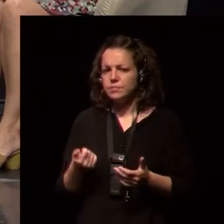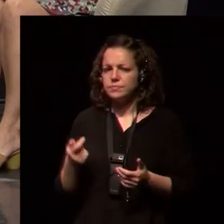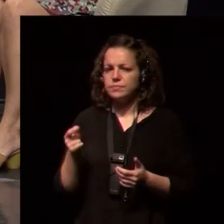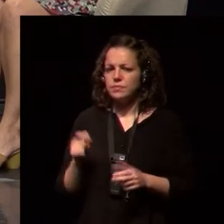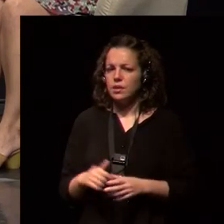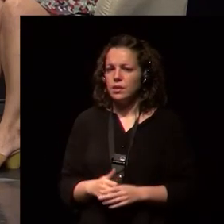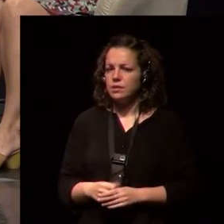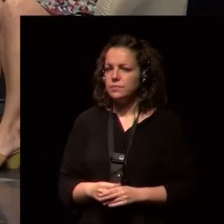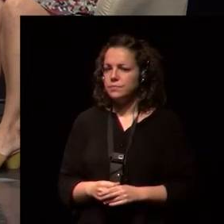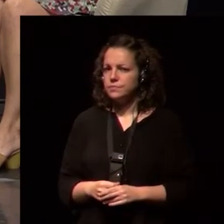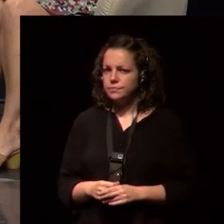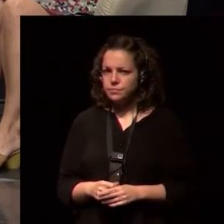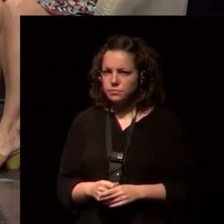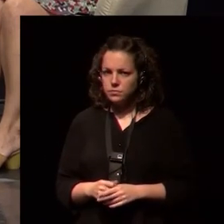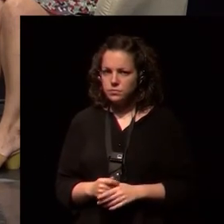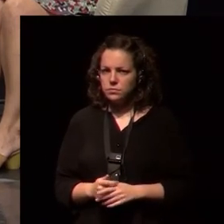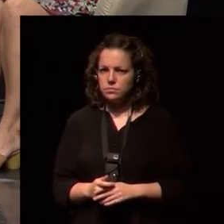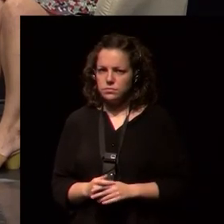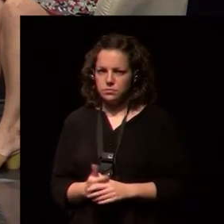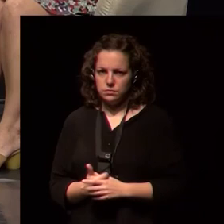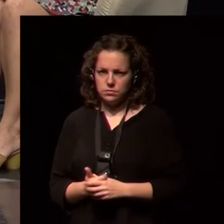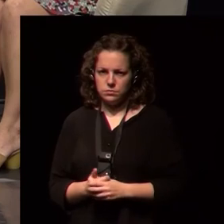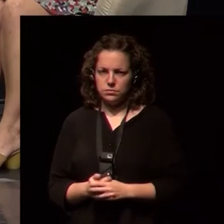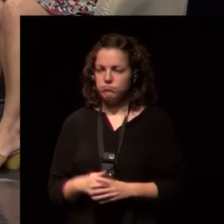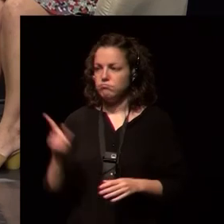que hay una amplia